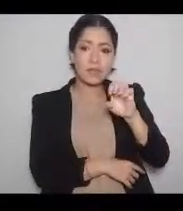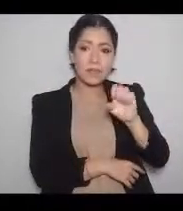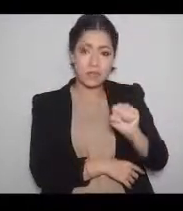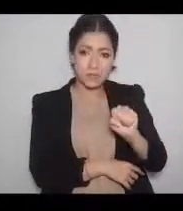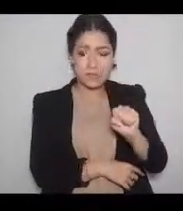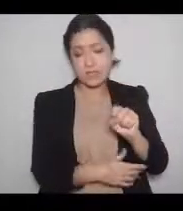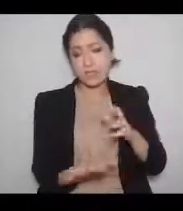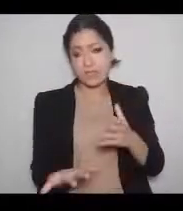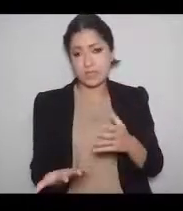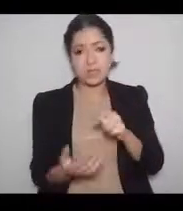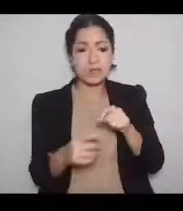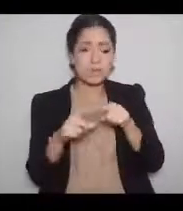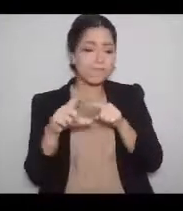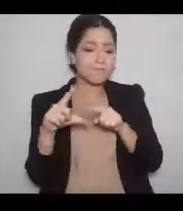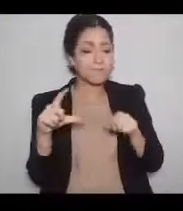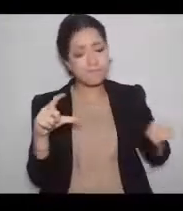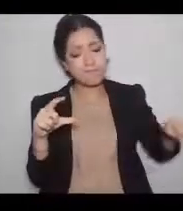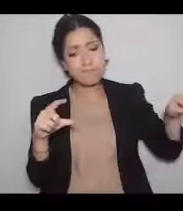Bravo.